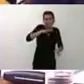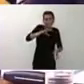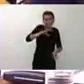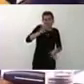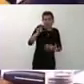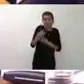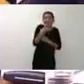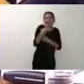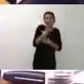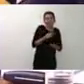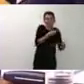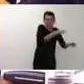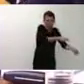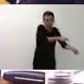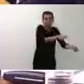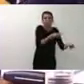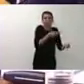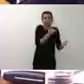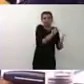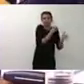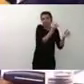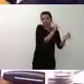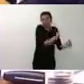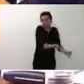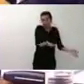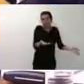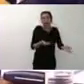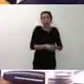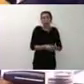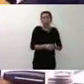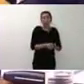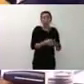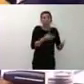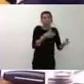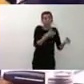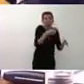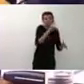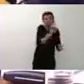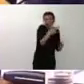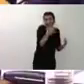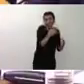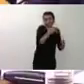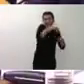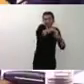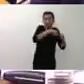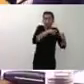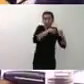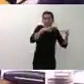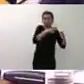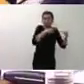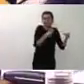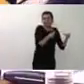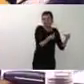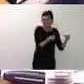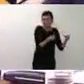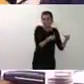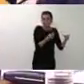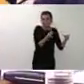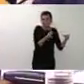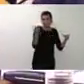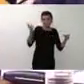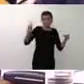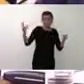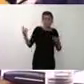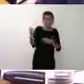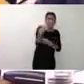llegó. Llegaba el cheque de Venezuela, el cheque en Bolívares, el cheque con el que empezaban las